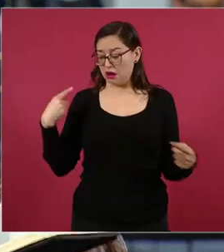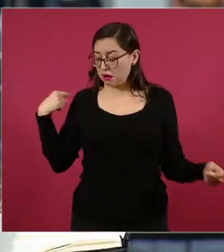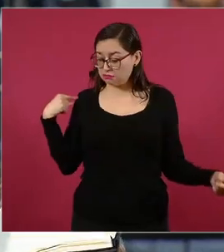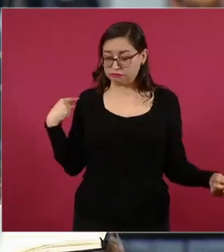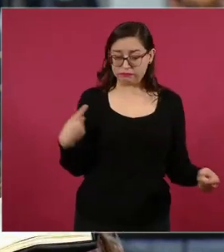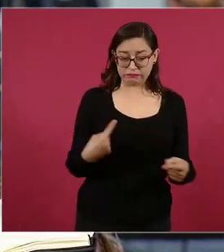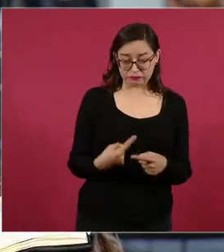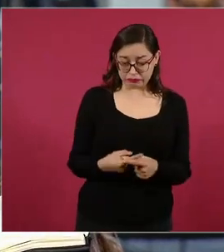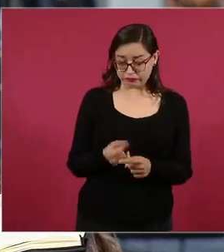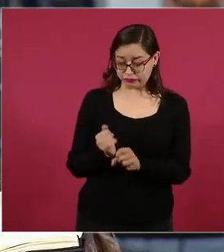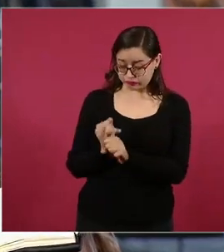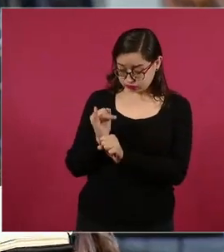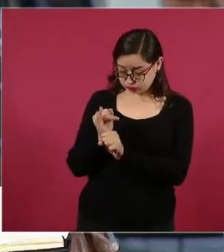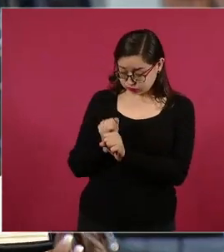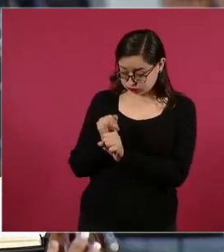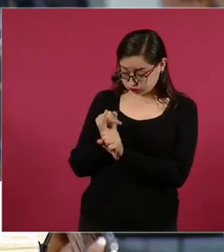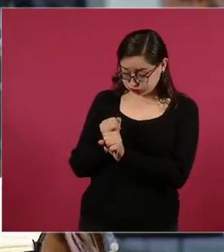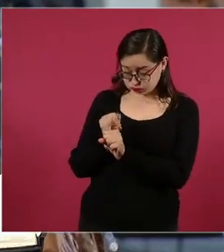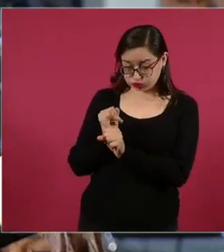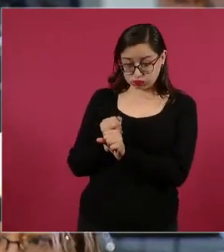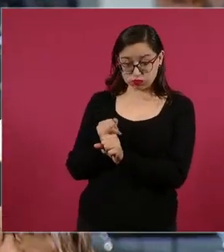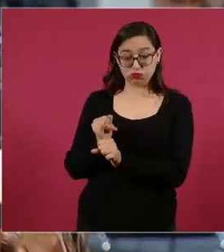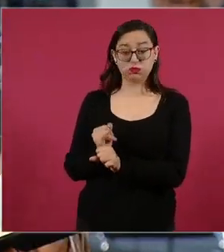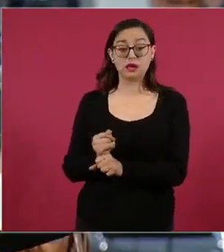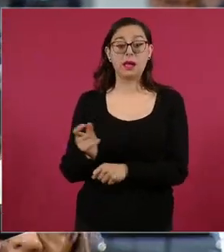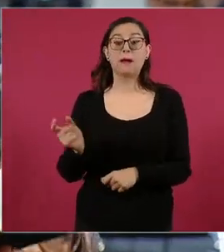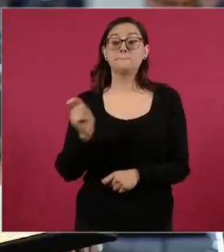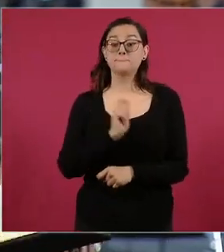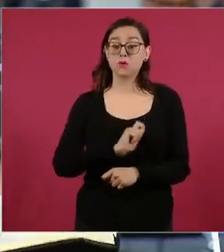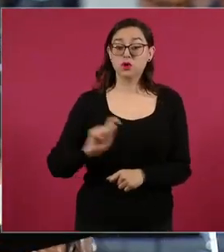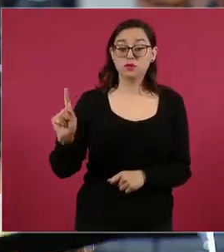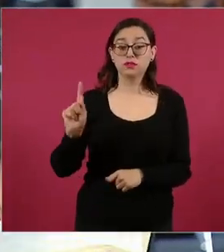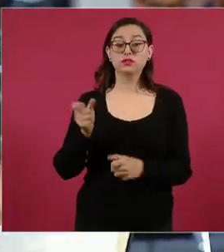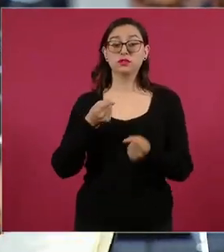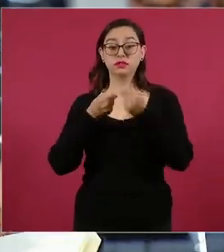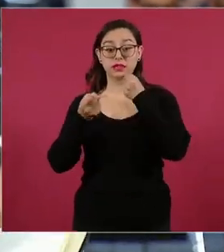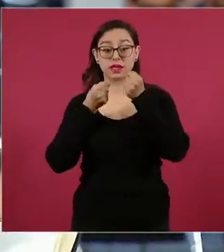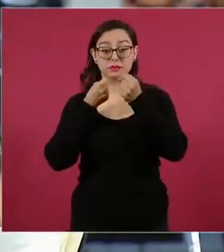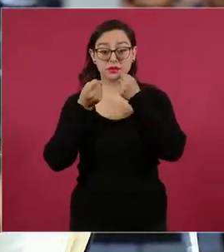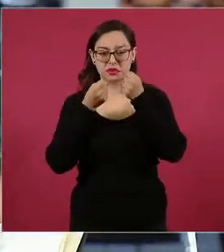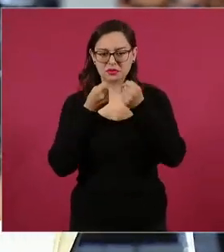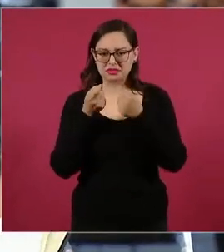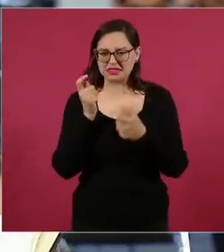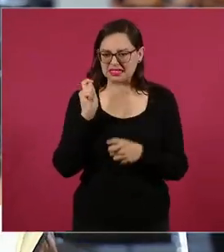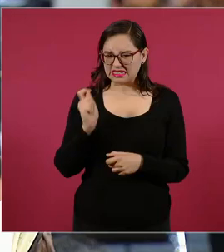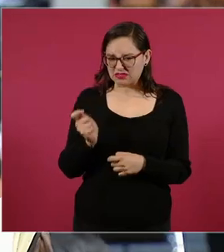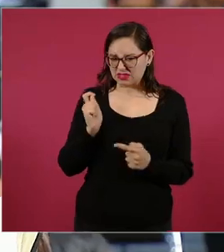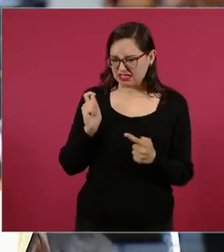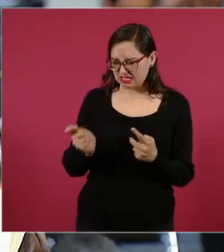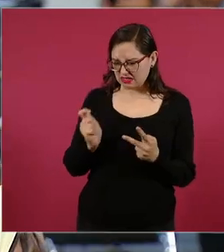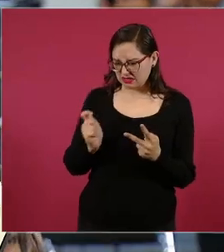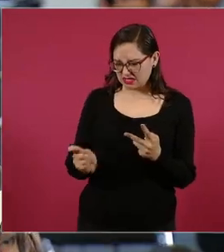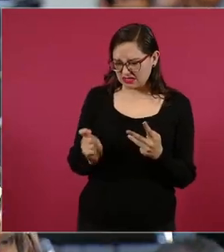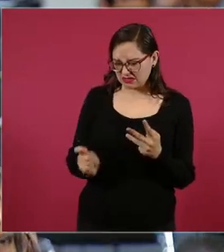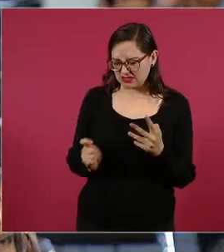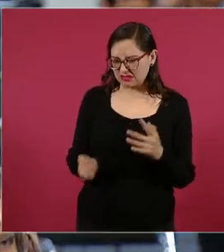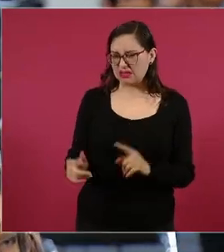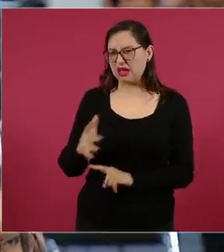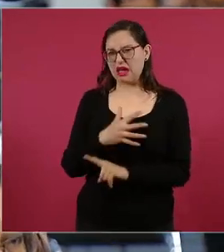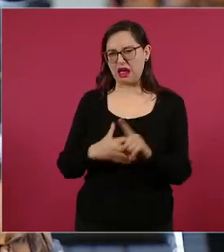medios de comunicación, por periodistas profesionales que han tratado de analizar el tejido político de ese